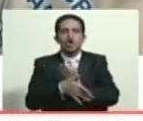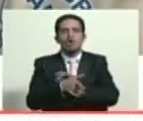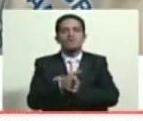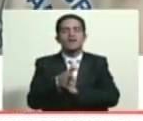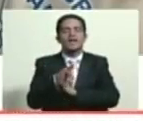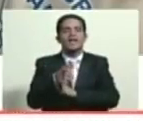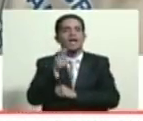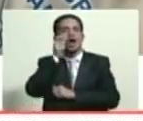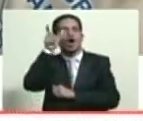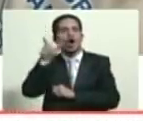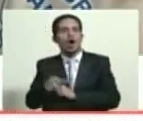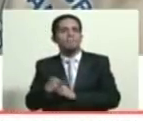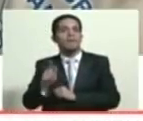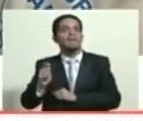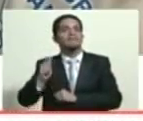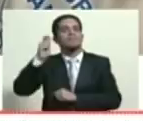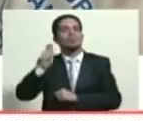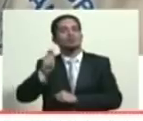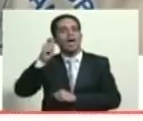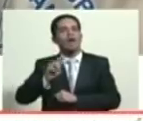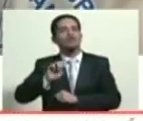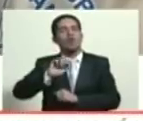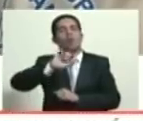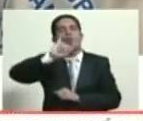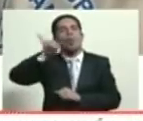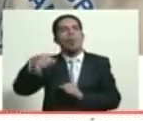diputado Juan Guaidó.